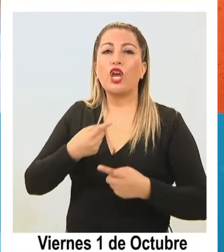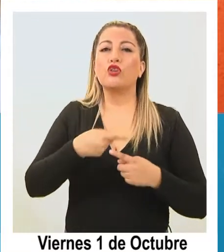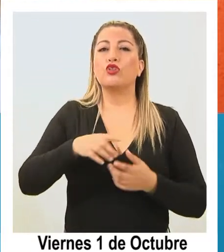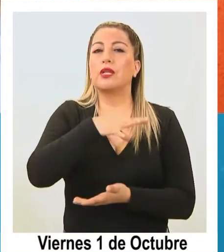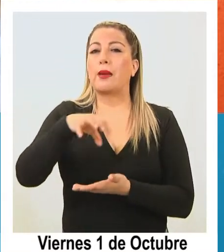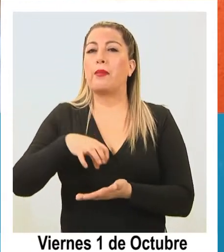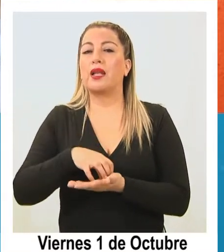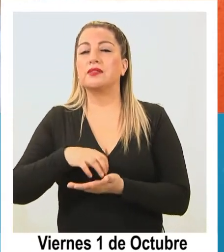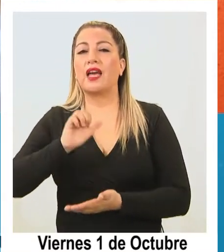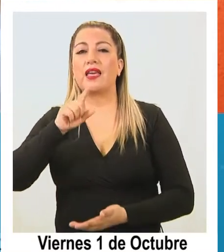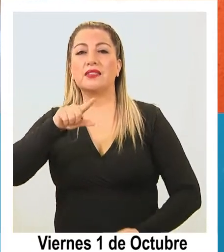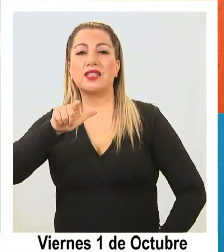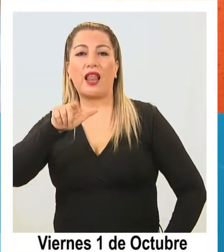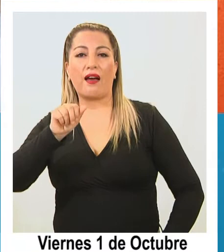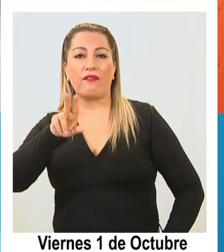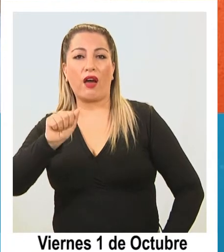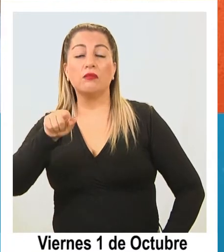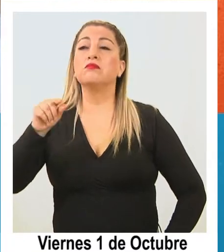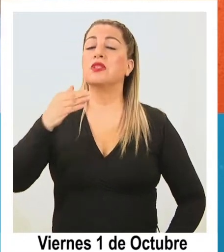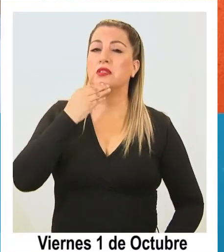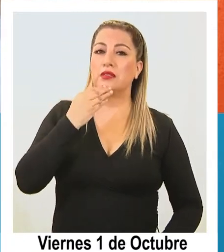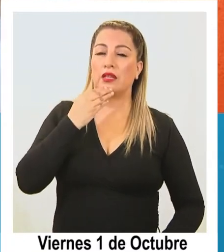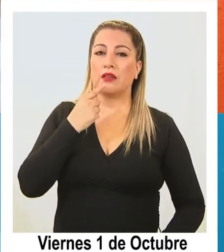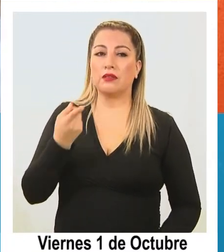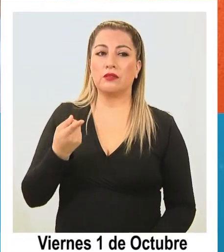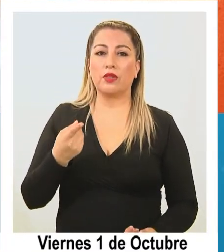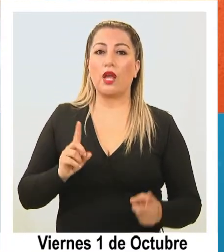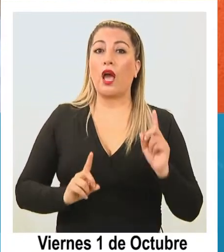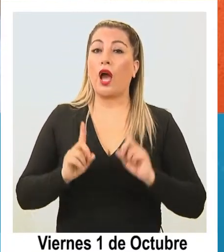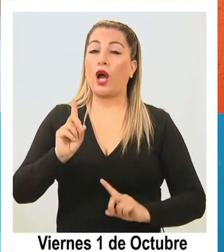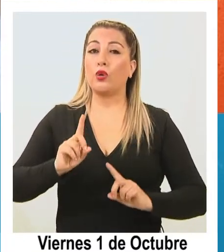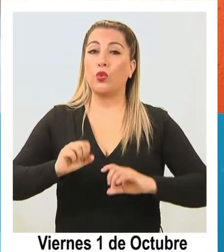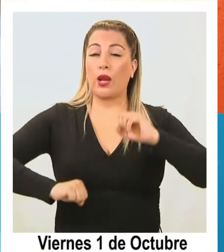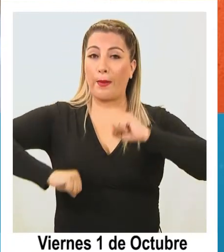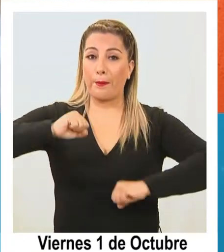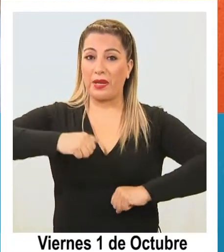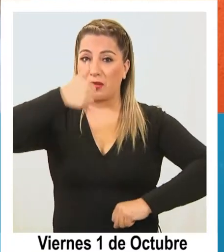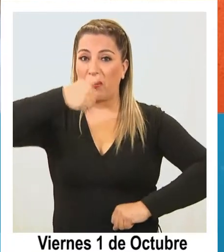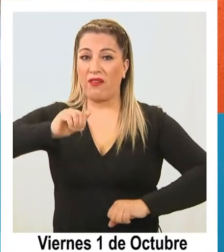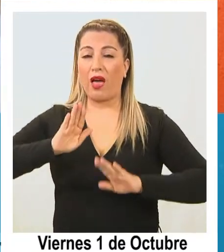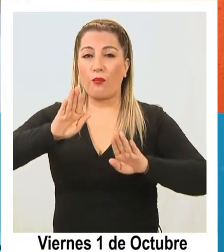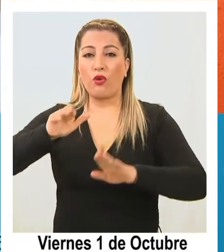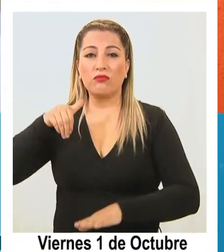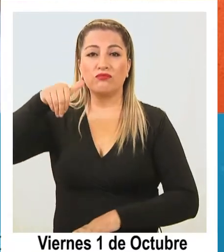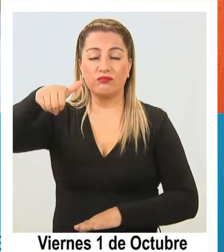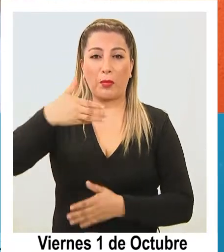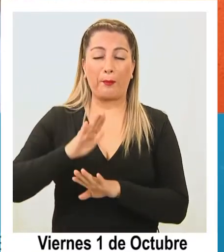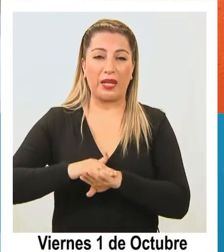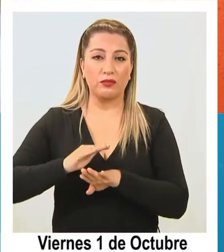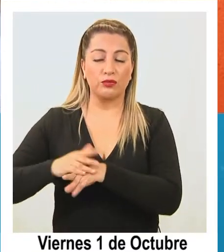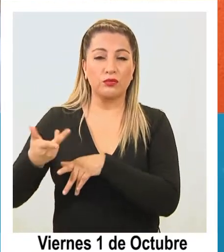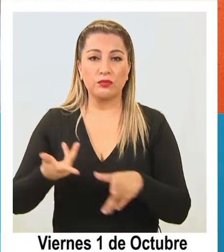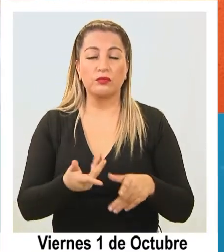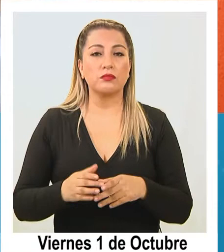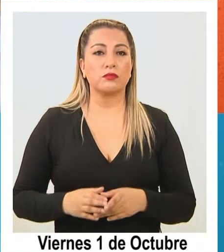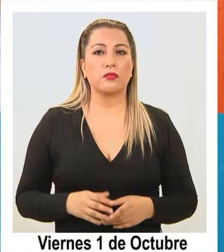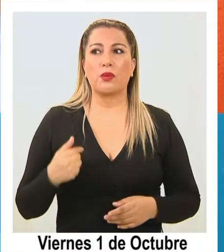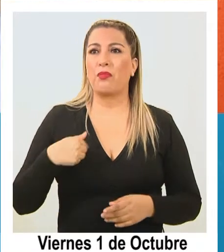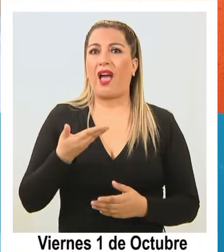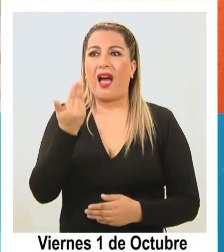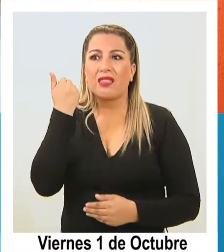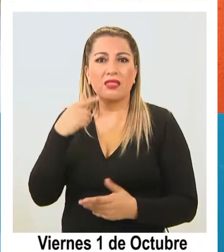lugares donde están los migrantes, y también en el aporte de la empresa privada con buses. Pero, ¿por qué al momento de